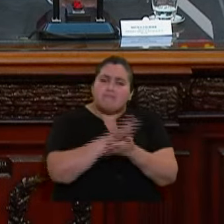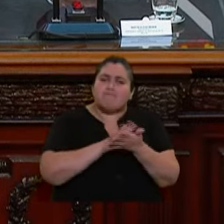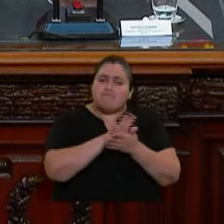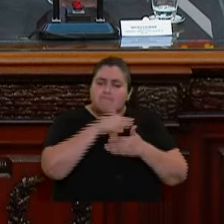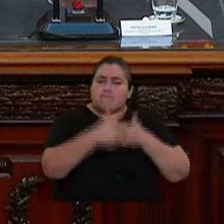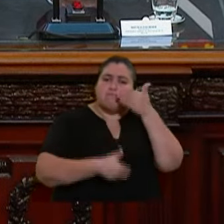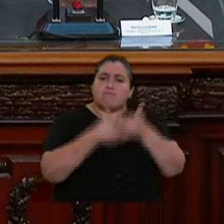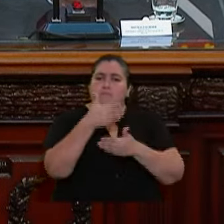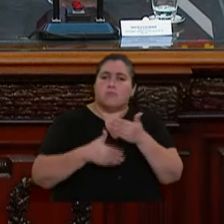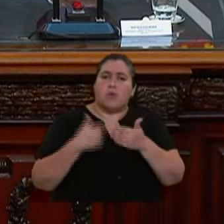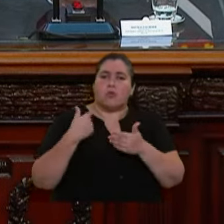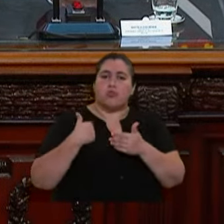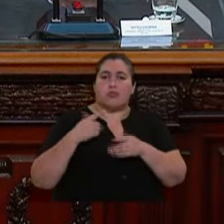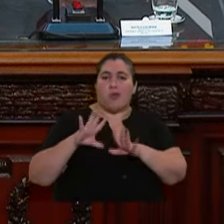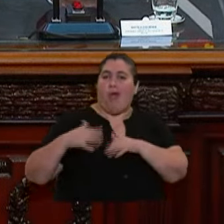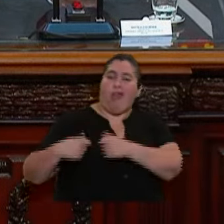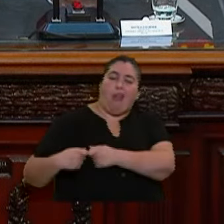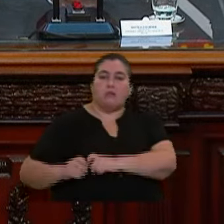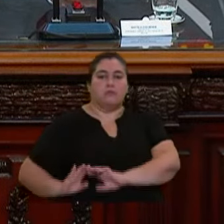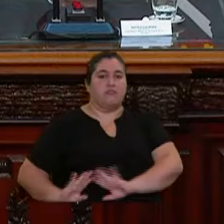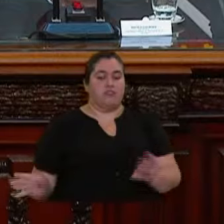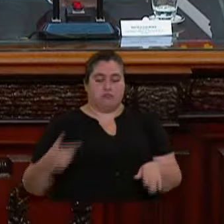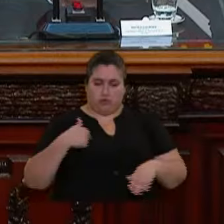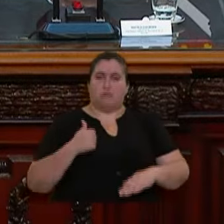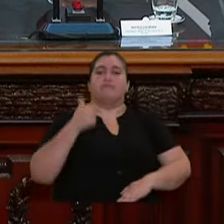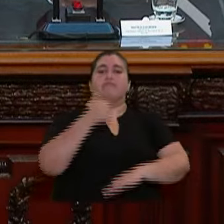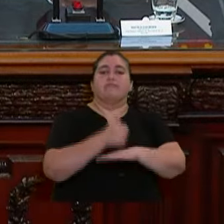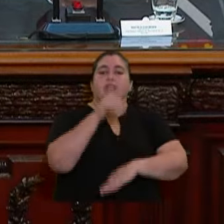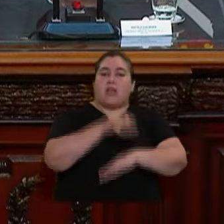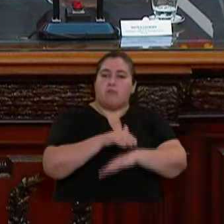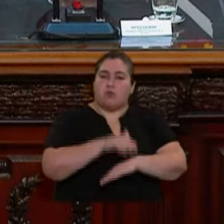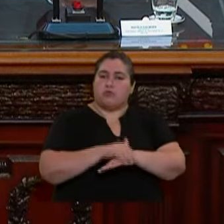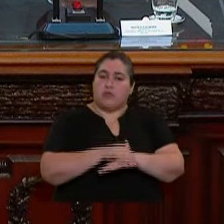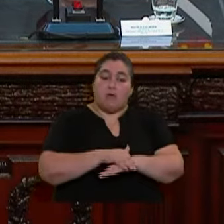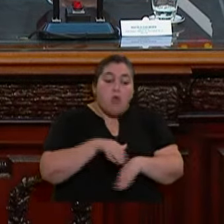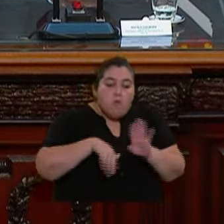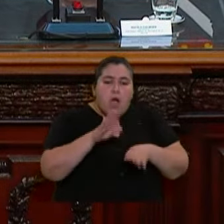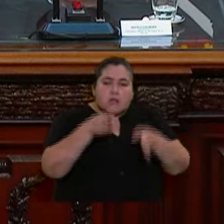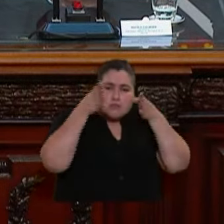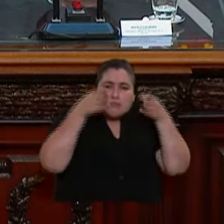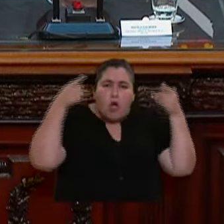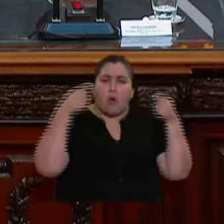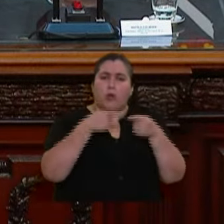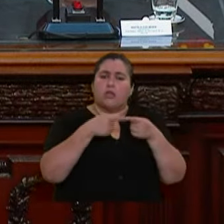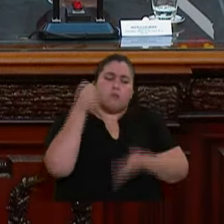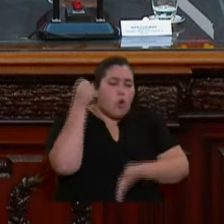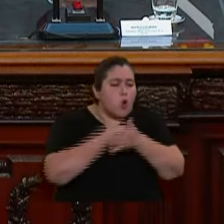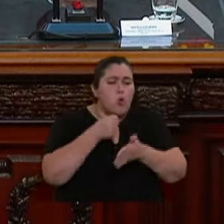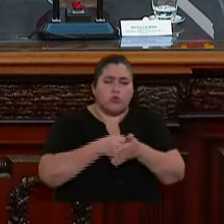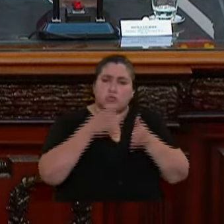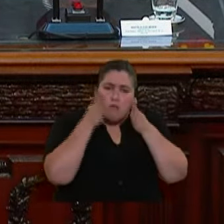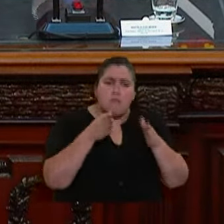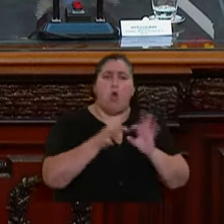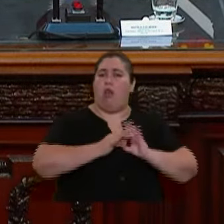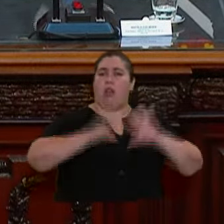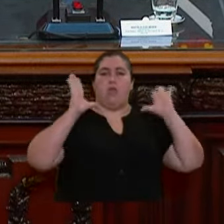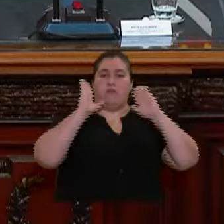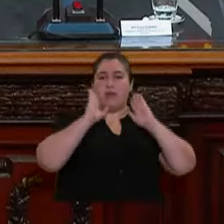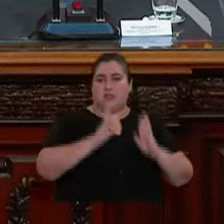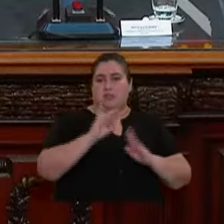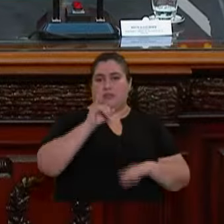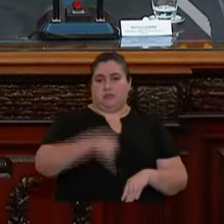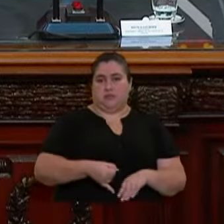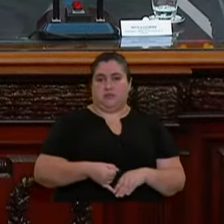ostracismo, allí me encontrarán con orgullo, porque para nosotros no hay nada más sagrado que la lucha por la libertad.